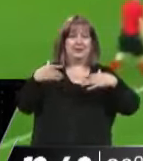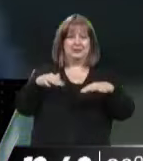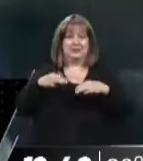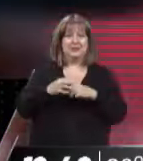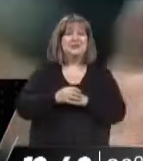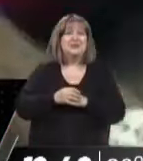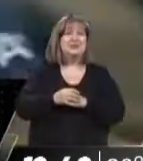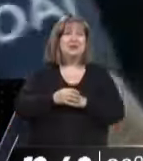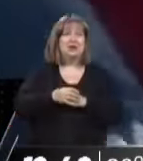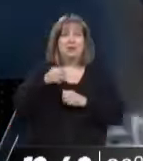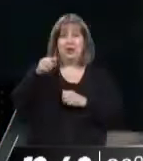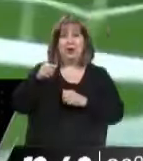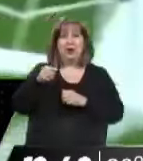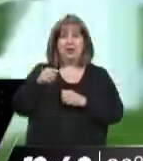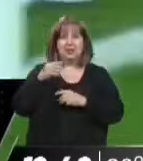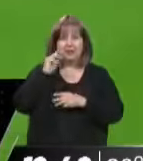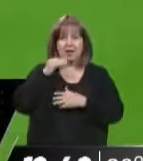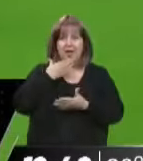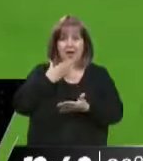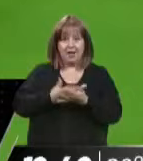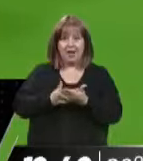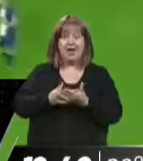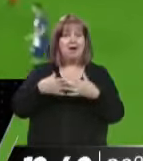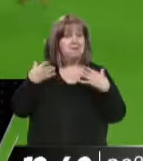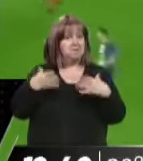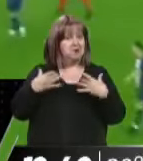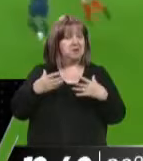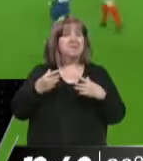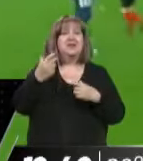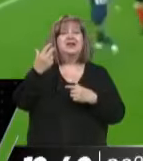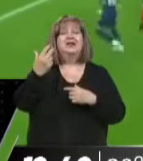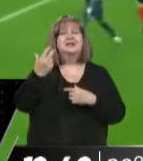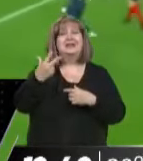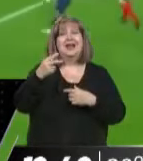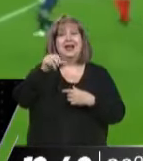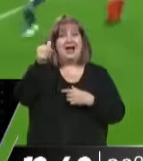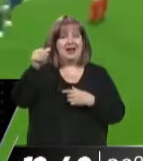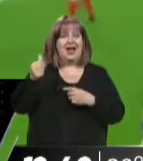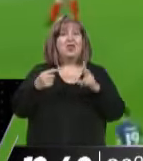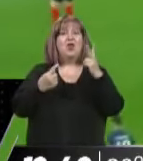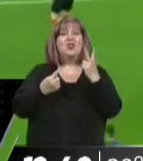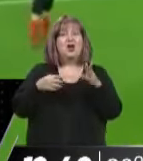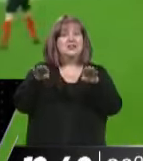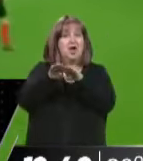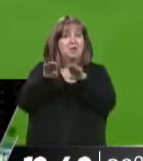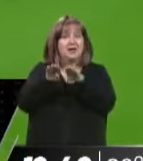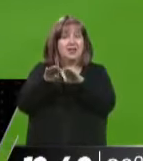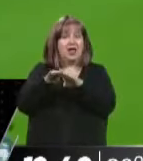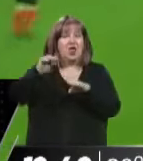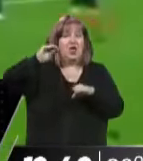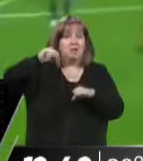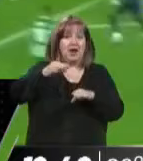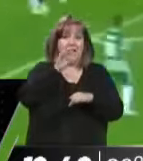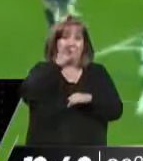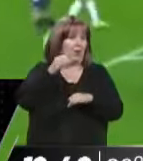es cierto. Pero en esta primera ronda al menos no ha tenido sobresaltos. 3 ganados, 2 empatados, sin derrotas hasta el momento para el equipo francés. Última